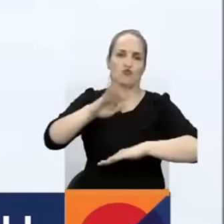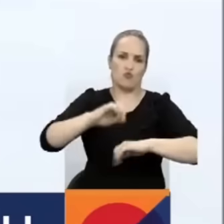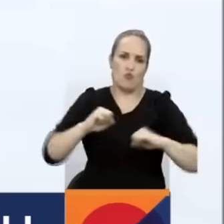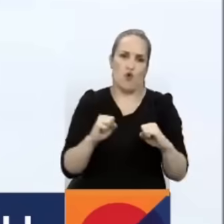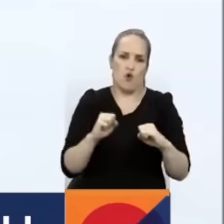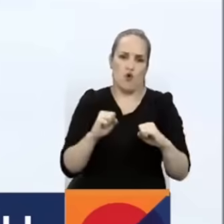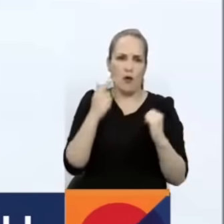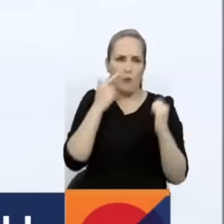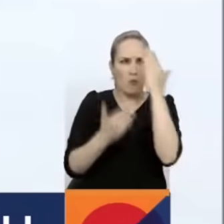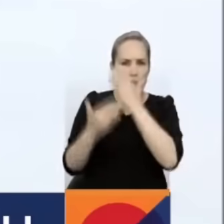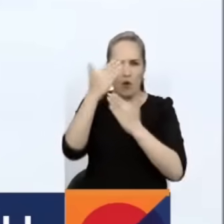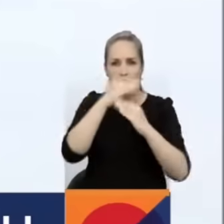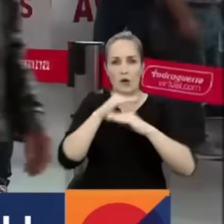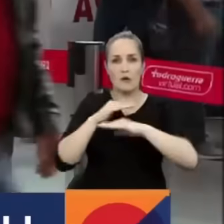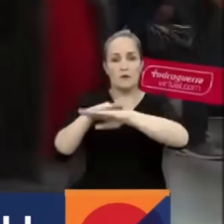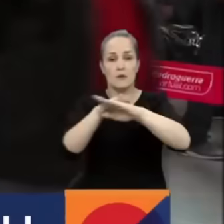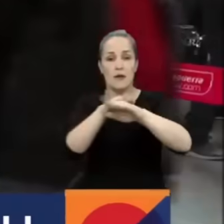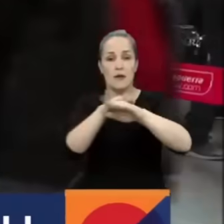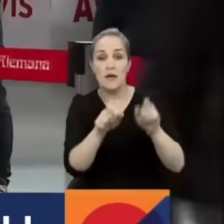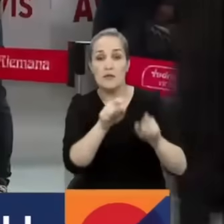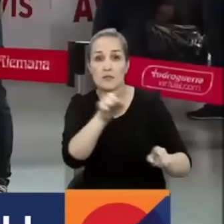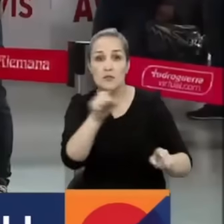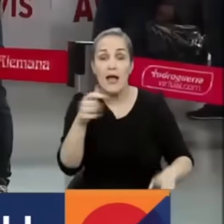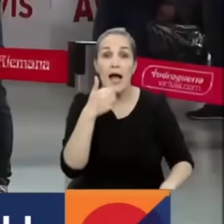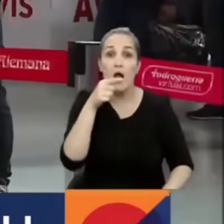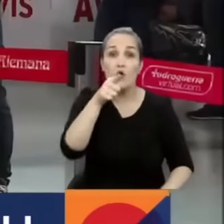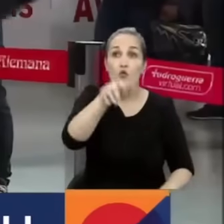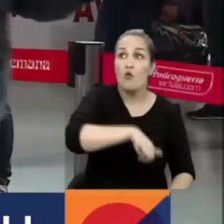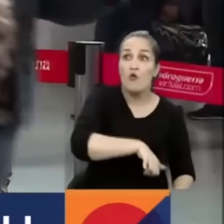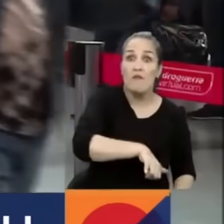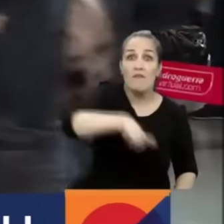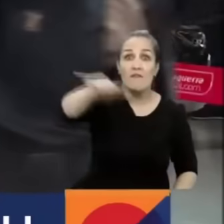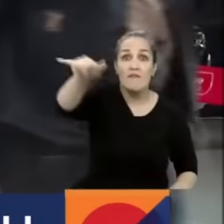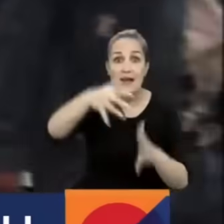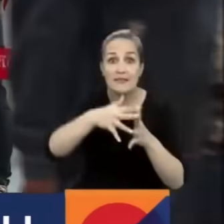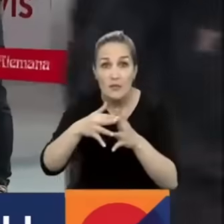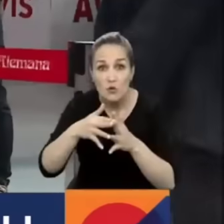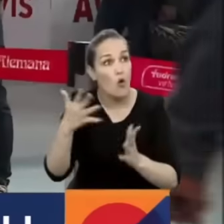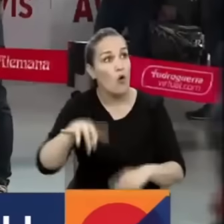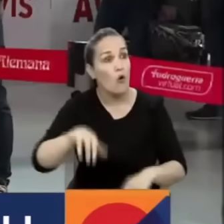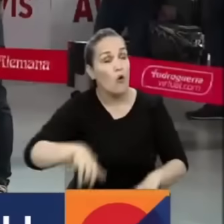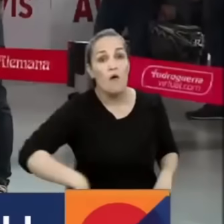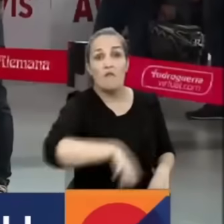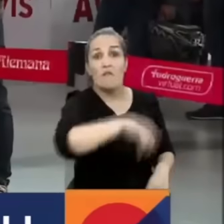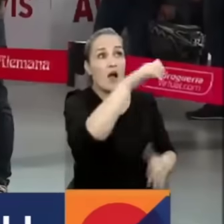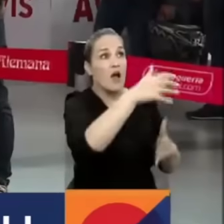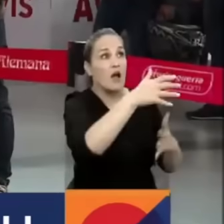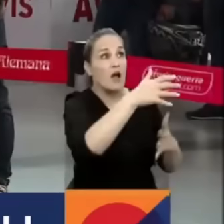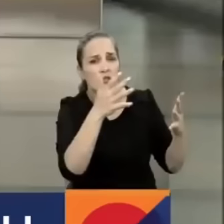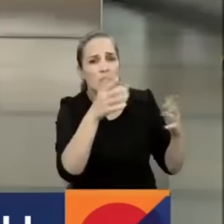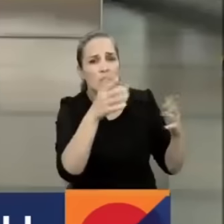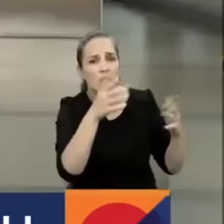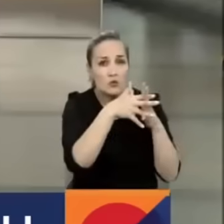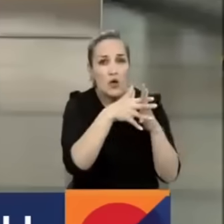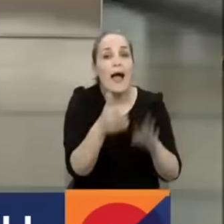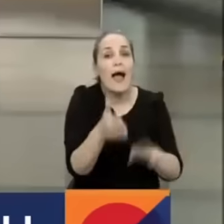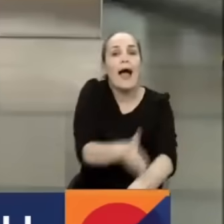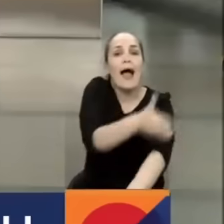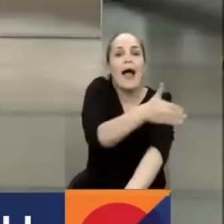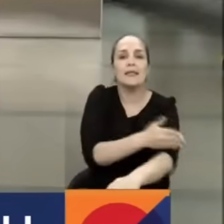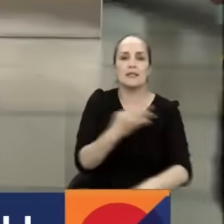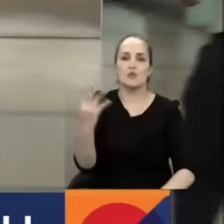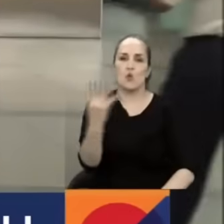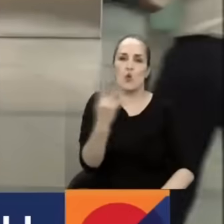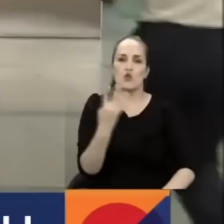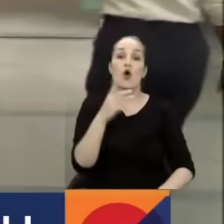motivo, solicitó a los usuarios que tengan vuelos programados hacia destinos como Estados Unidos llegar con anticipación de 4 horas, ya